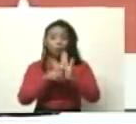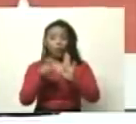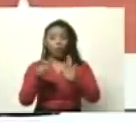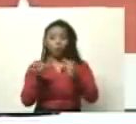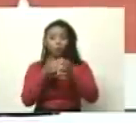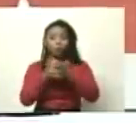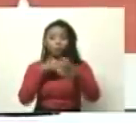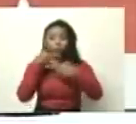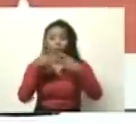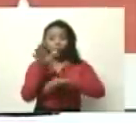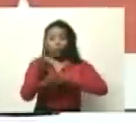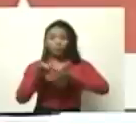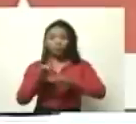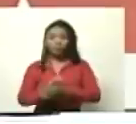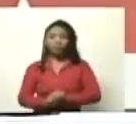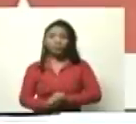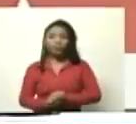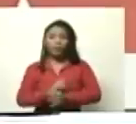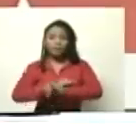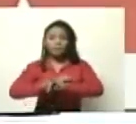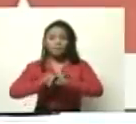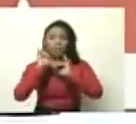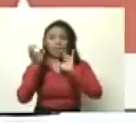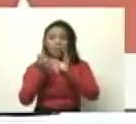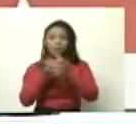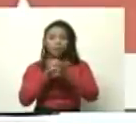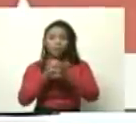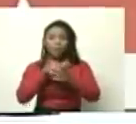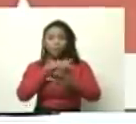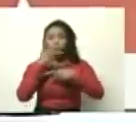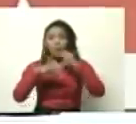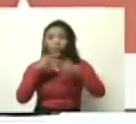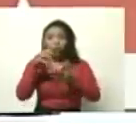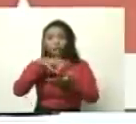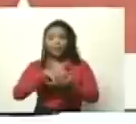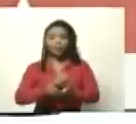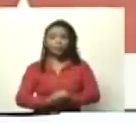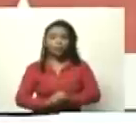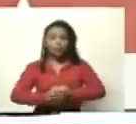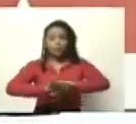los equipos políticos municipales y al final los equipos políticos estadales. Pero ya